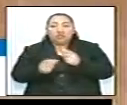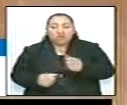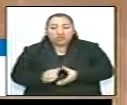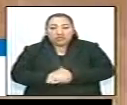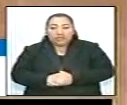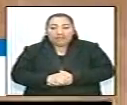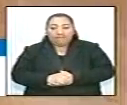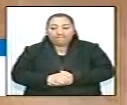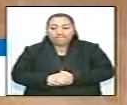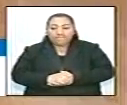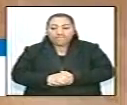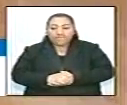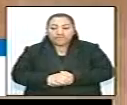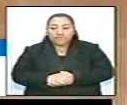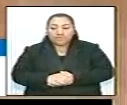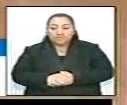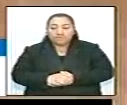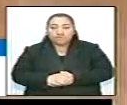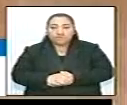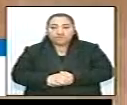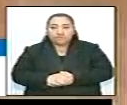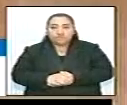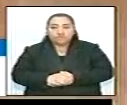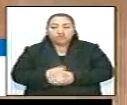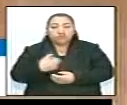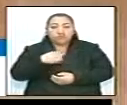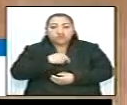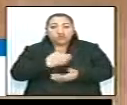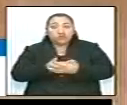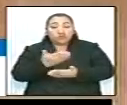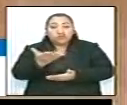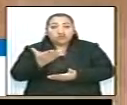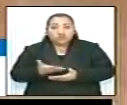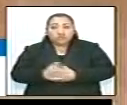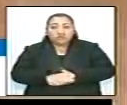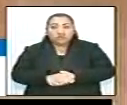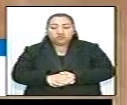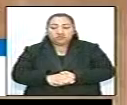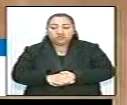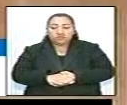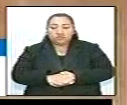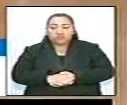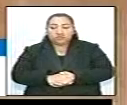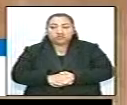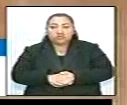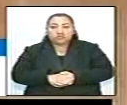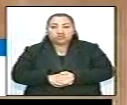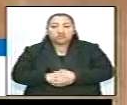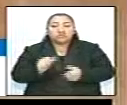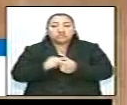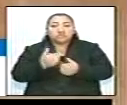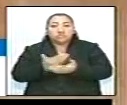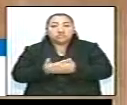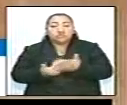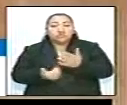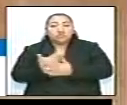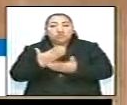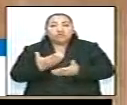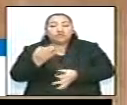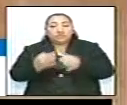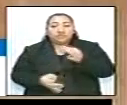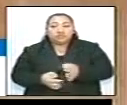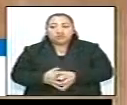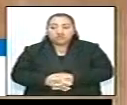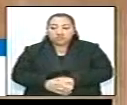congresistas. Ya, entonces lo que nosotros estamos proponiendo es que la mención de sustentar nuevos elementos de